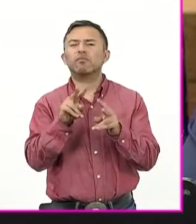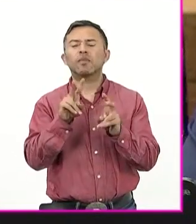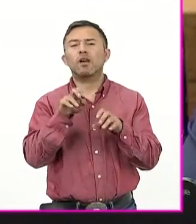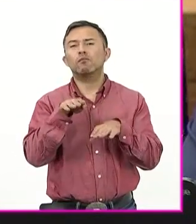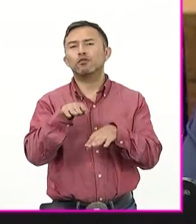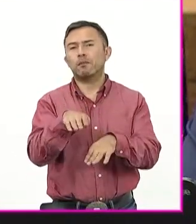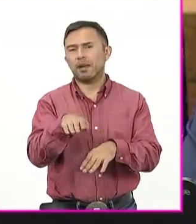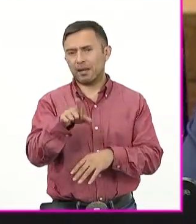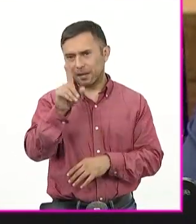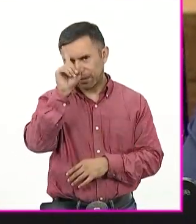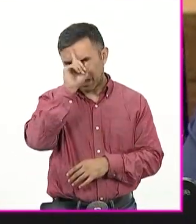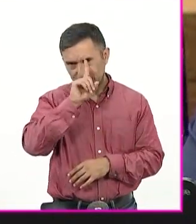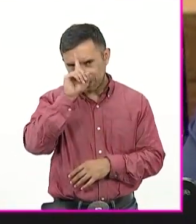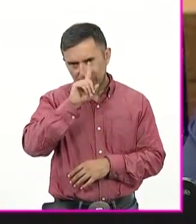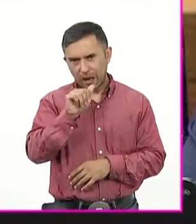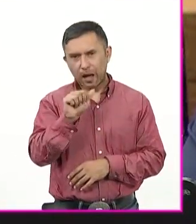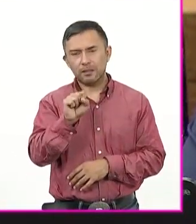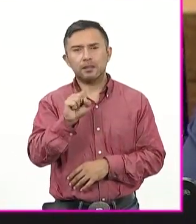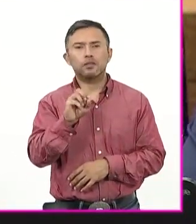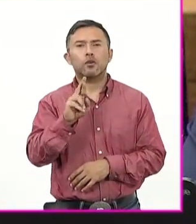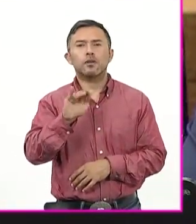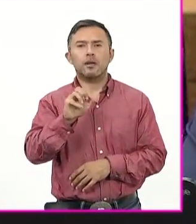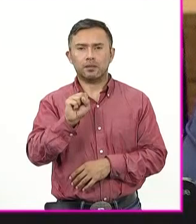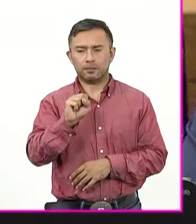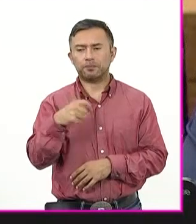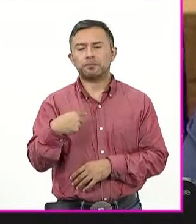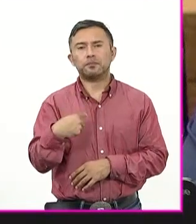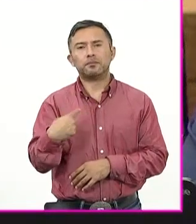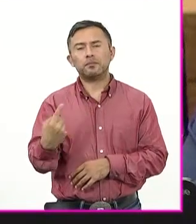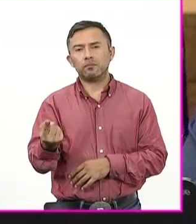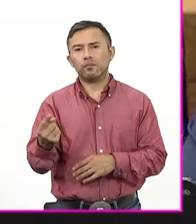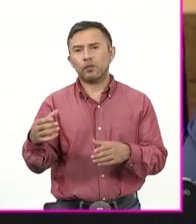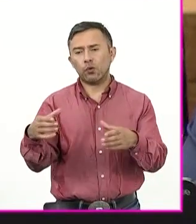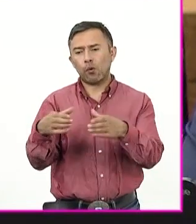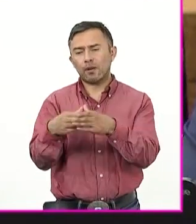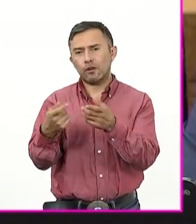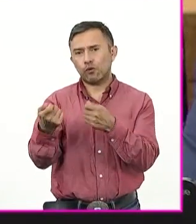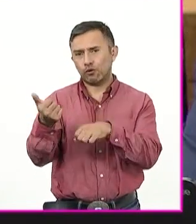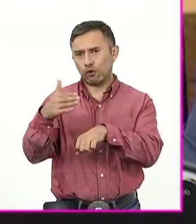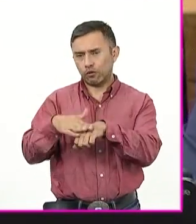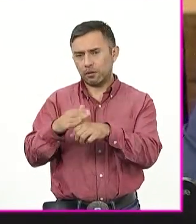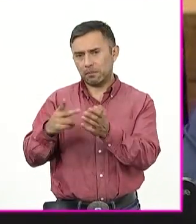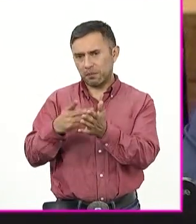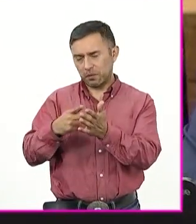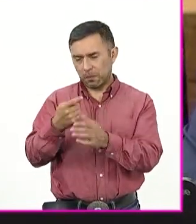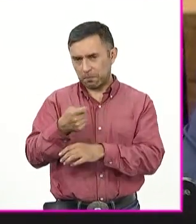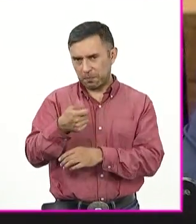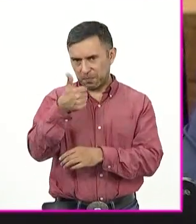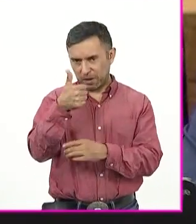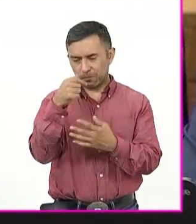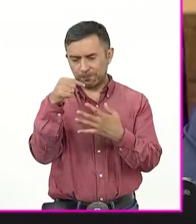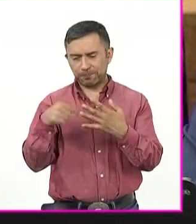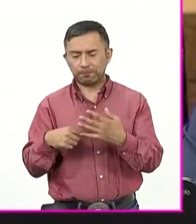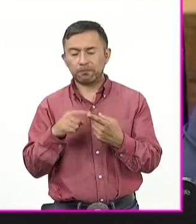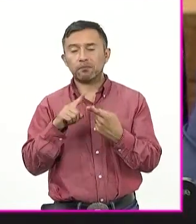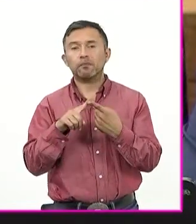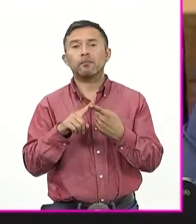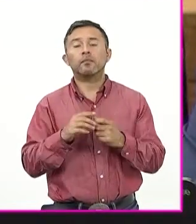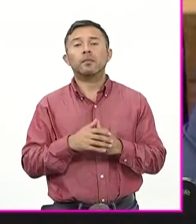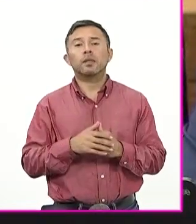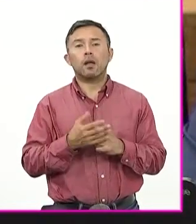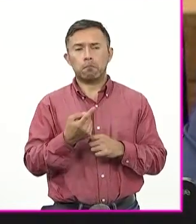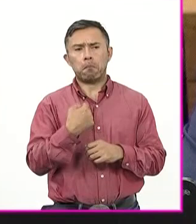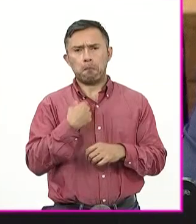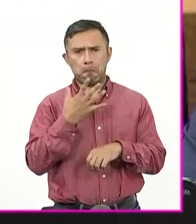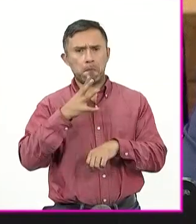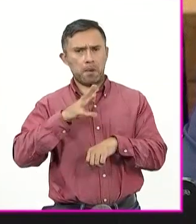así se le comunica al órgano interno de control, con varias consideraciones. En primer lugar, por las atribuciones que tenemos, en ocasiones